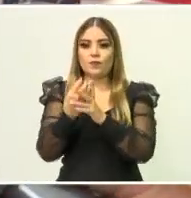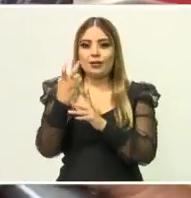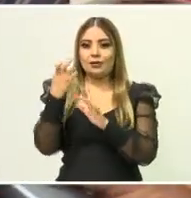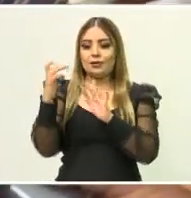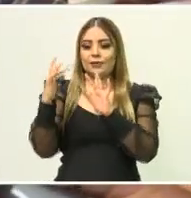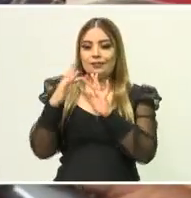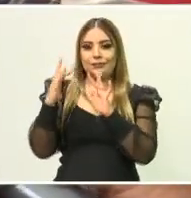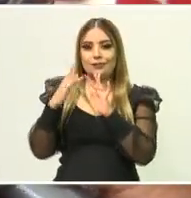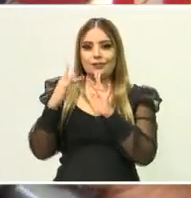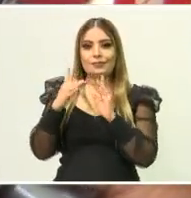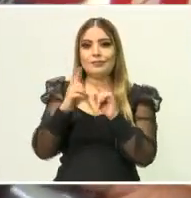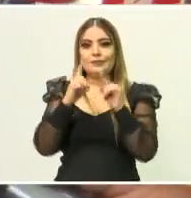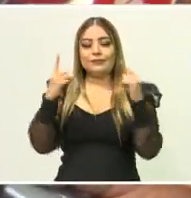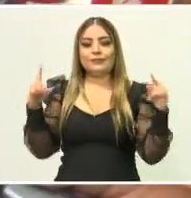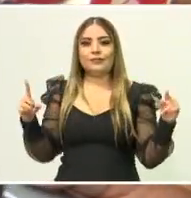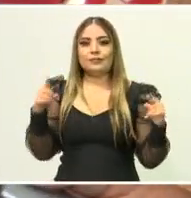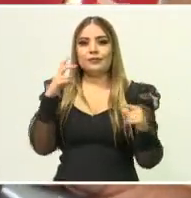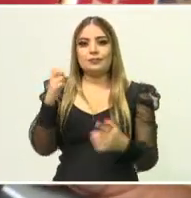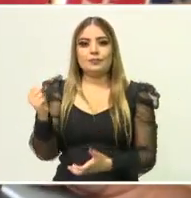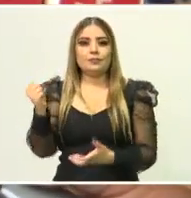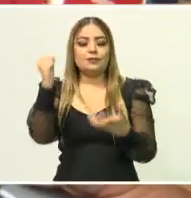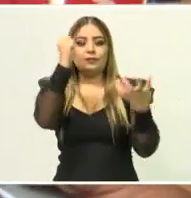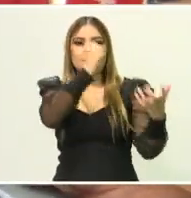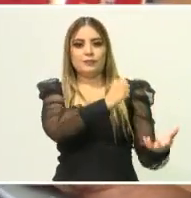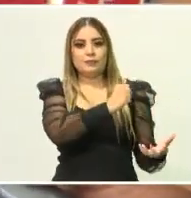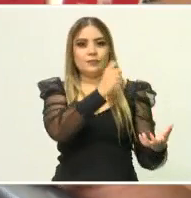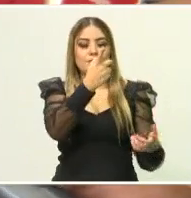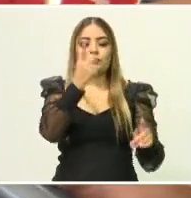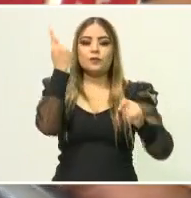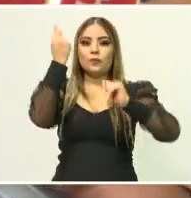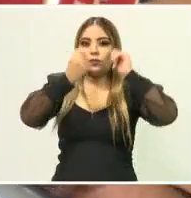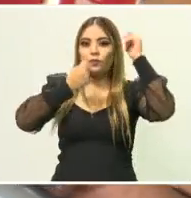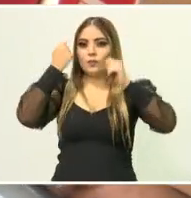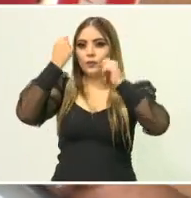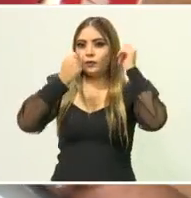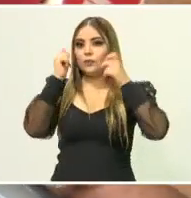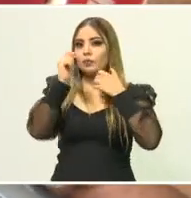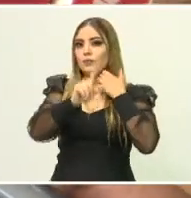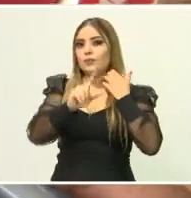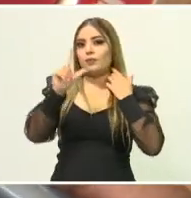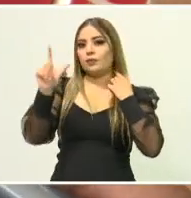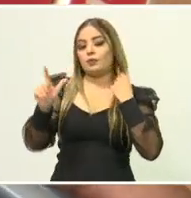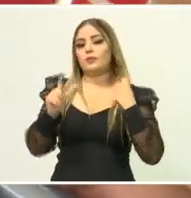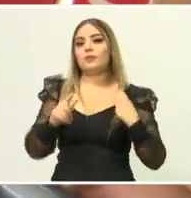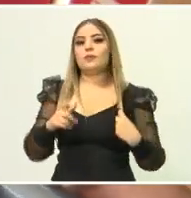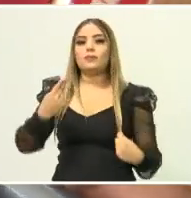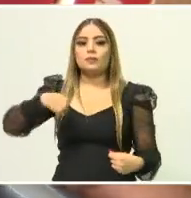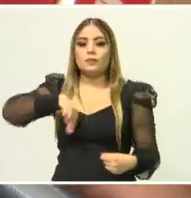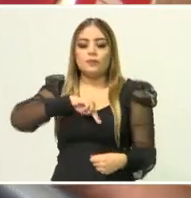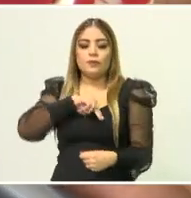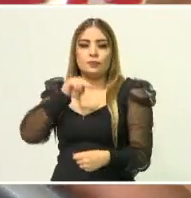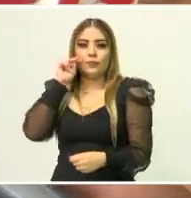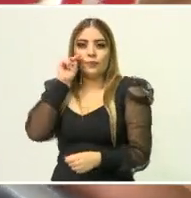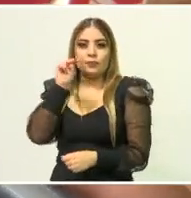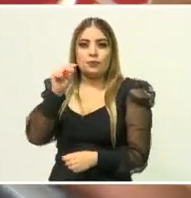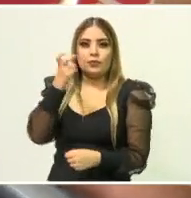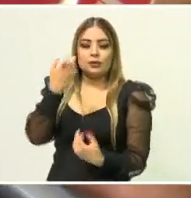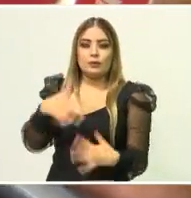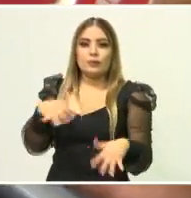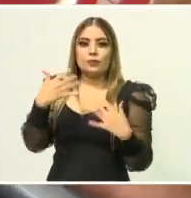que suma al desarrollo económico y turístico de la región Laguna es para nosotros importante